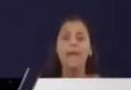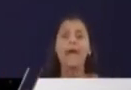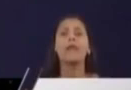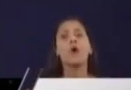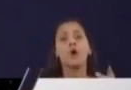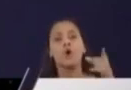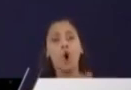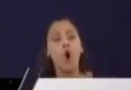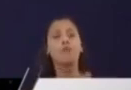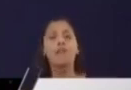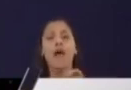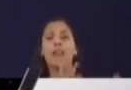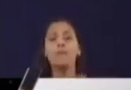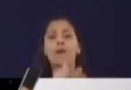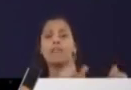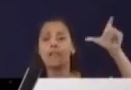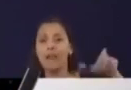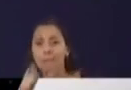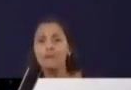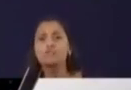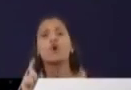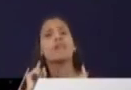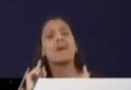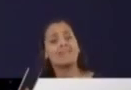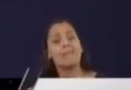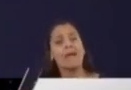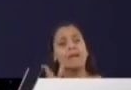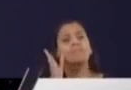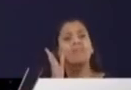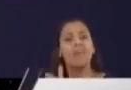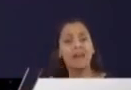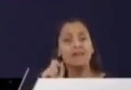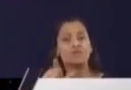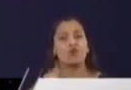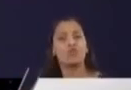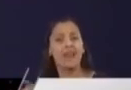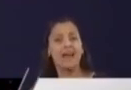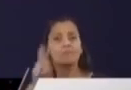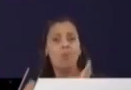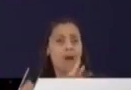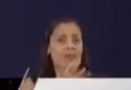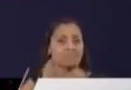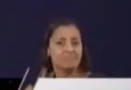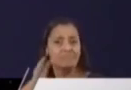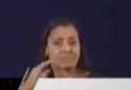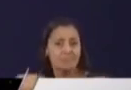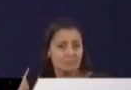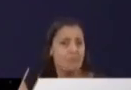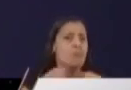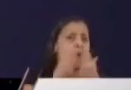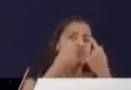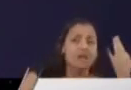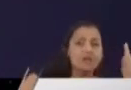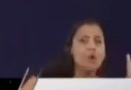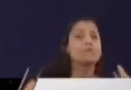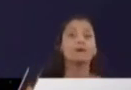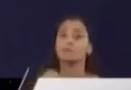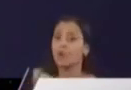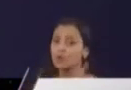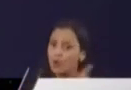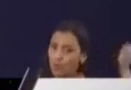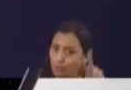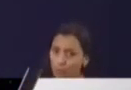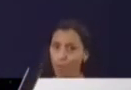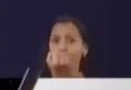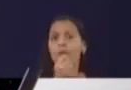a los derechos de las mujeres y a tantas otras cosas que efectivamente son características del mundo libre que